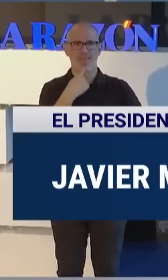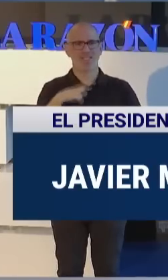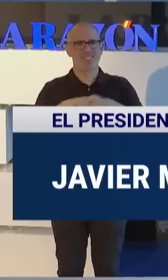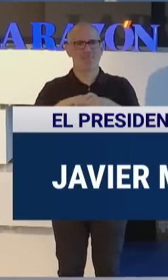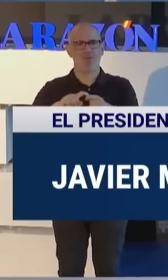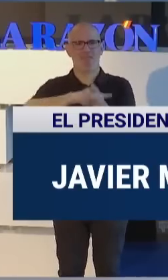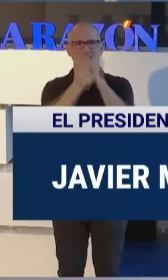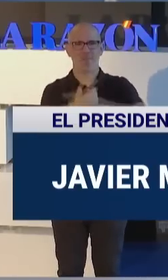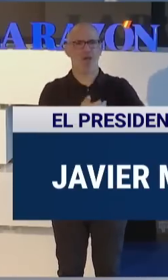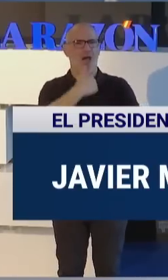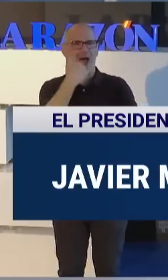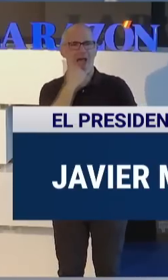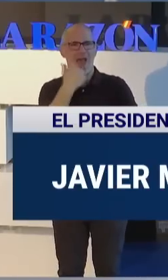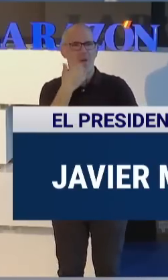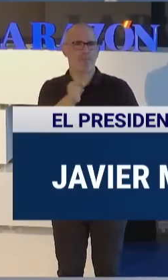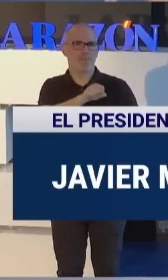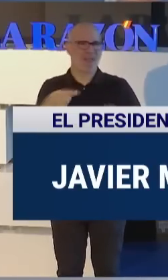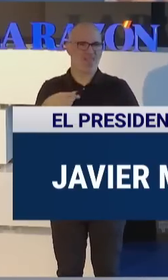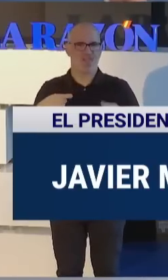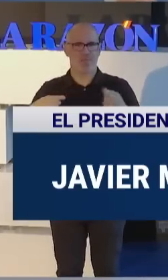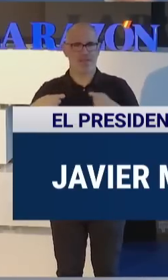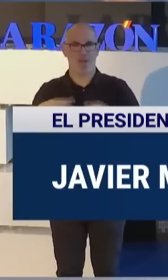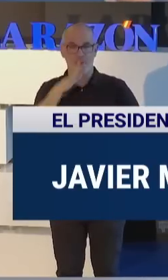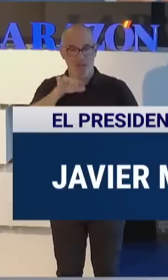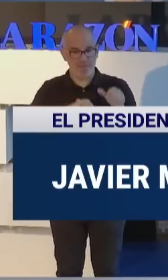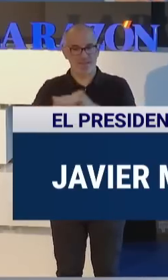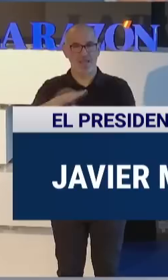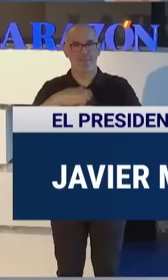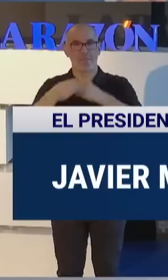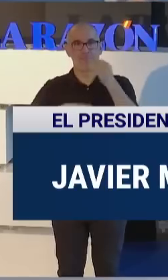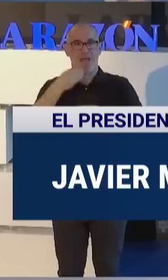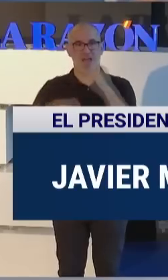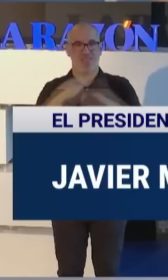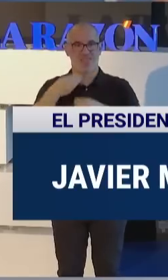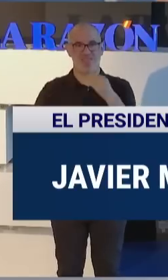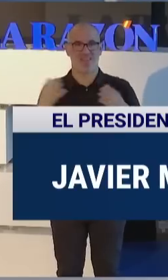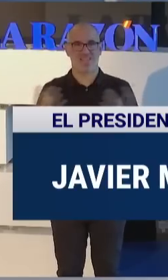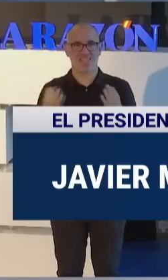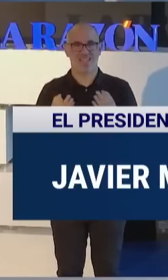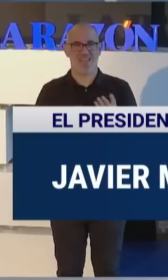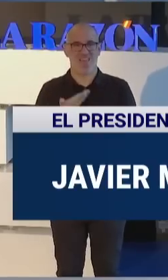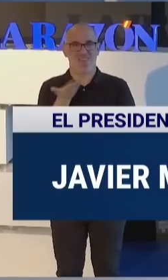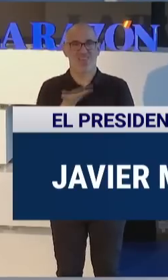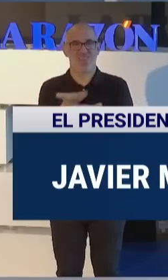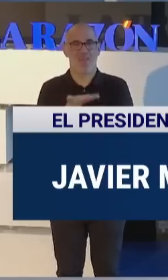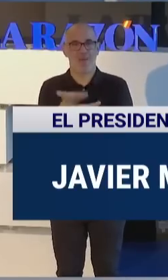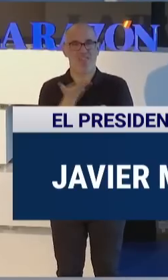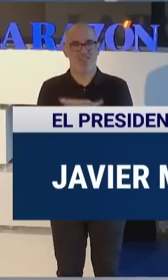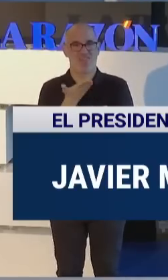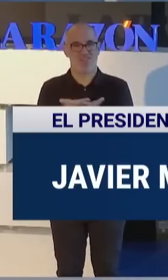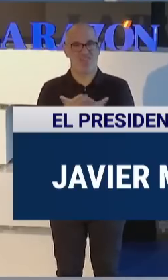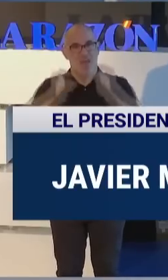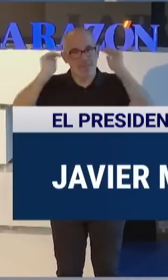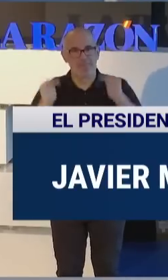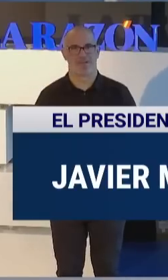cambio en algo que quede similar al mercado. Porque eso lo que iba a hacer era achicar el exceso de demanda de divisas, nos